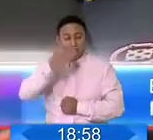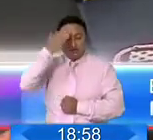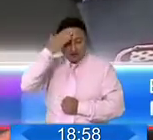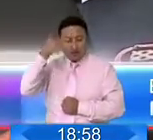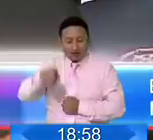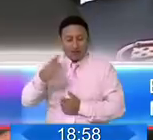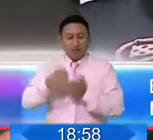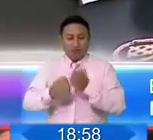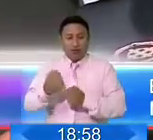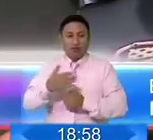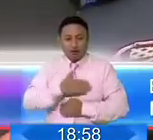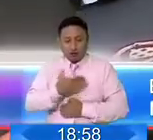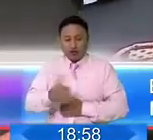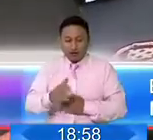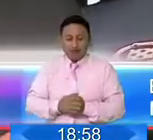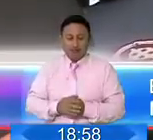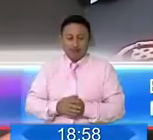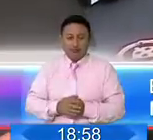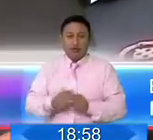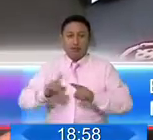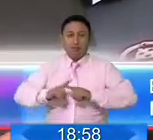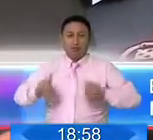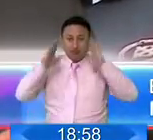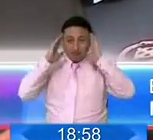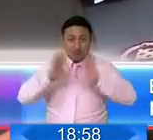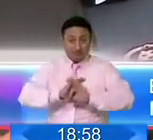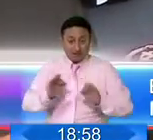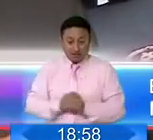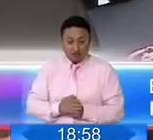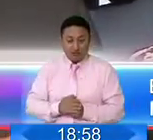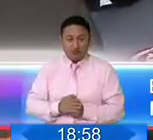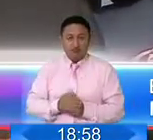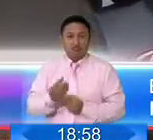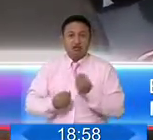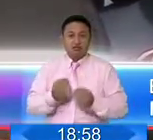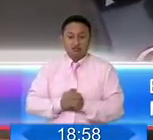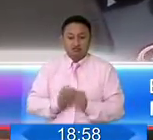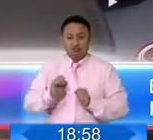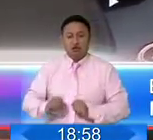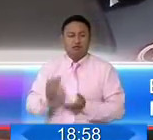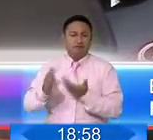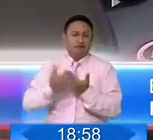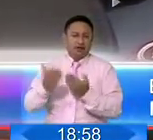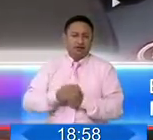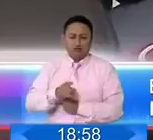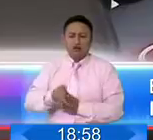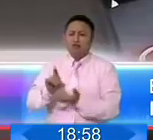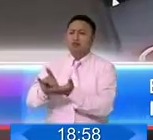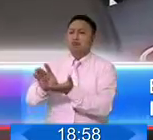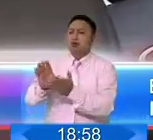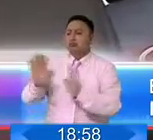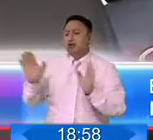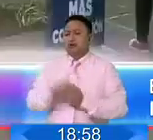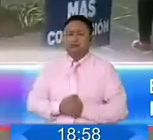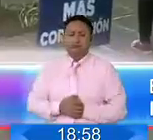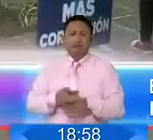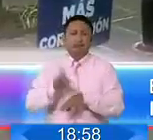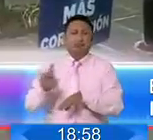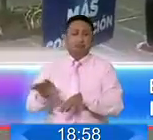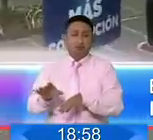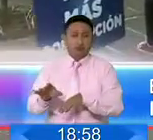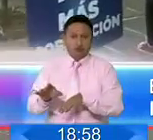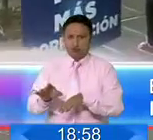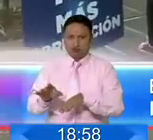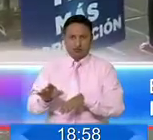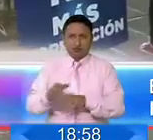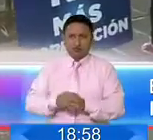el cometimiento de ilícitos, simplemente la solución sea removerlos del cargo y que las cosas queden ahí nomás. Se